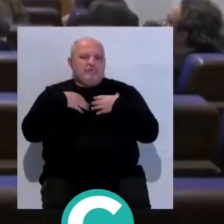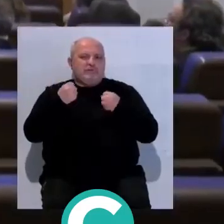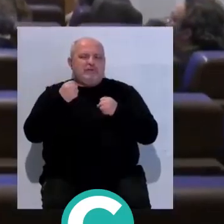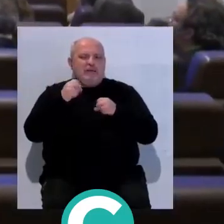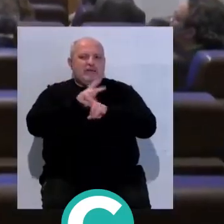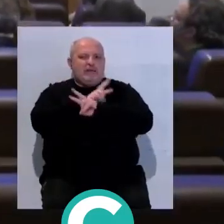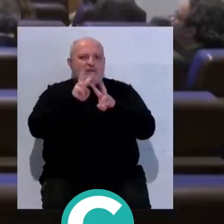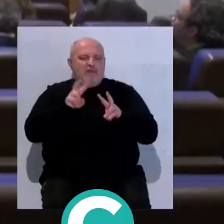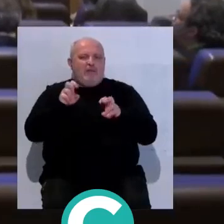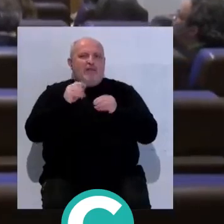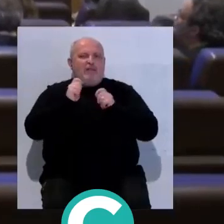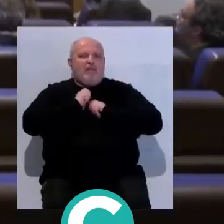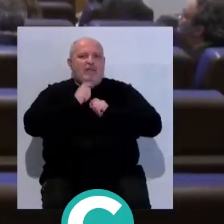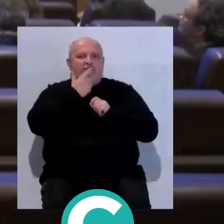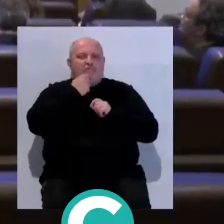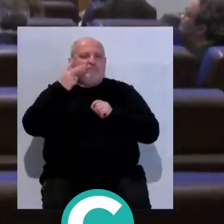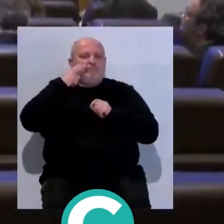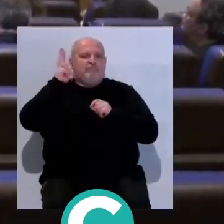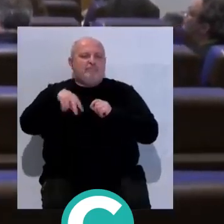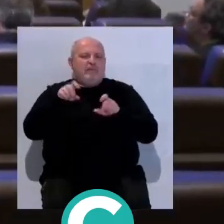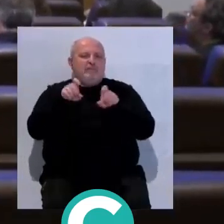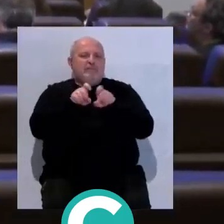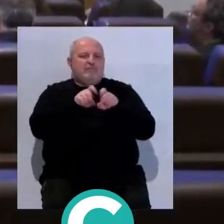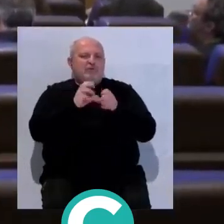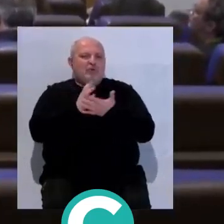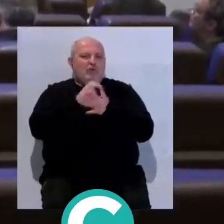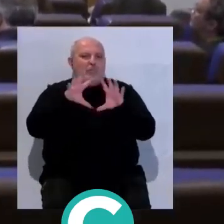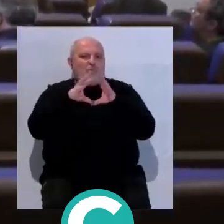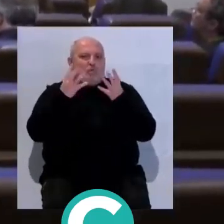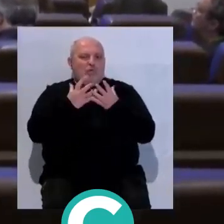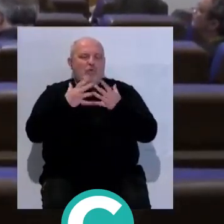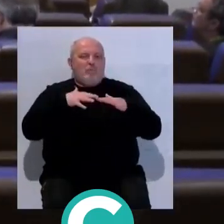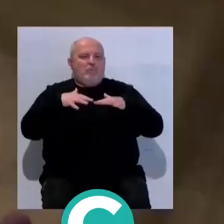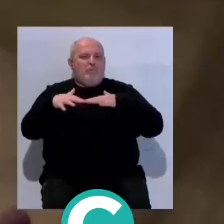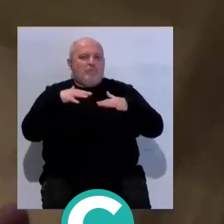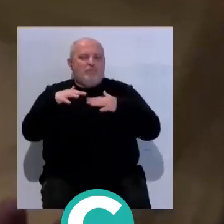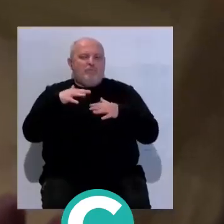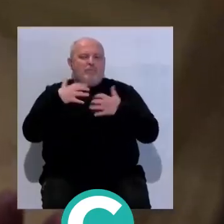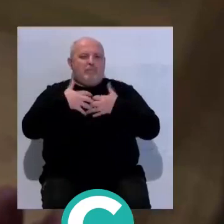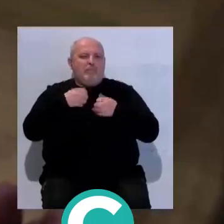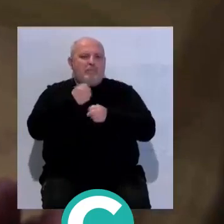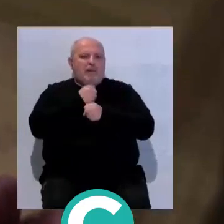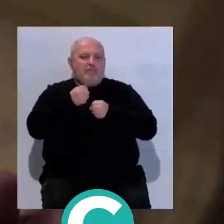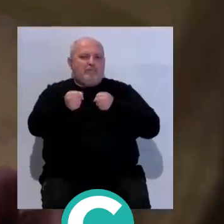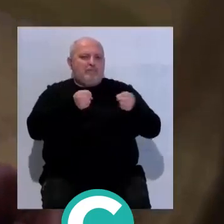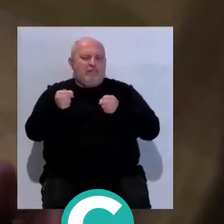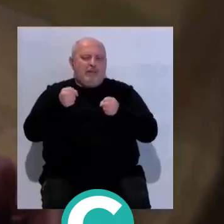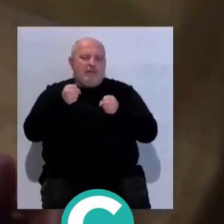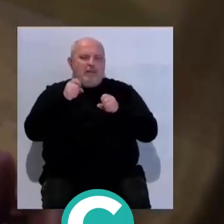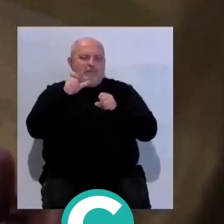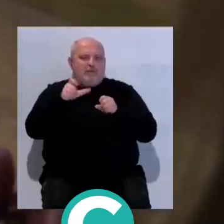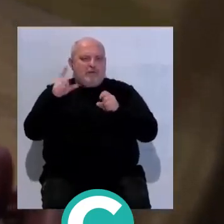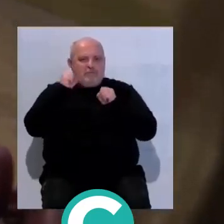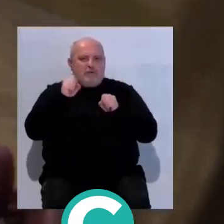nivel internacional y que facilita el reconocimiento de empresas en todo el mundo, la movilidad y la empleabilidad de los